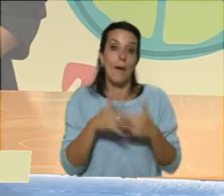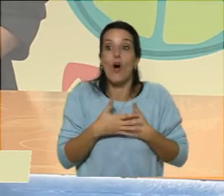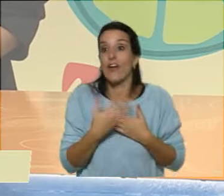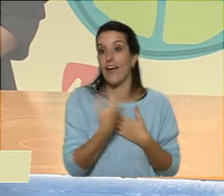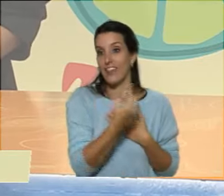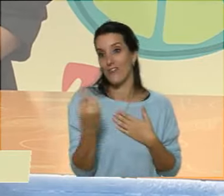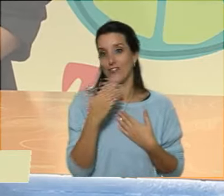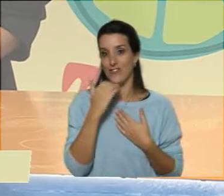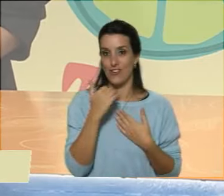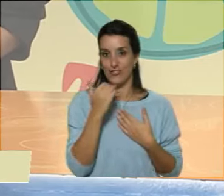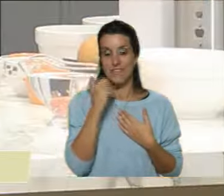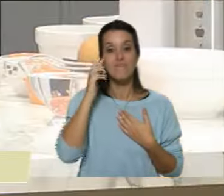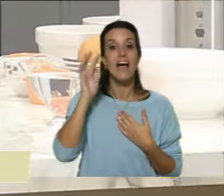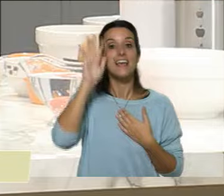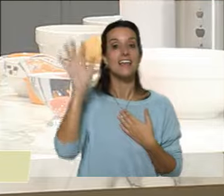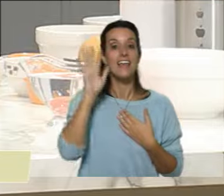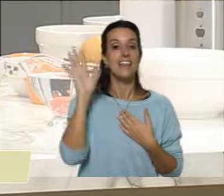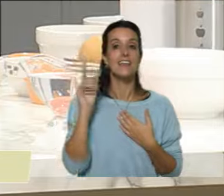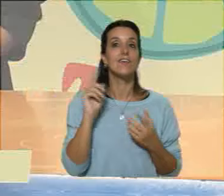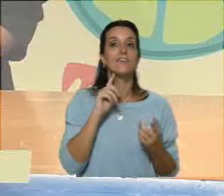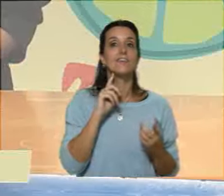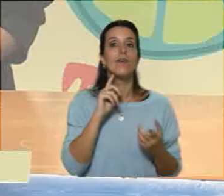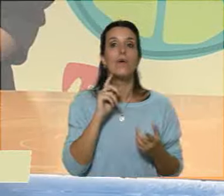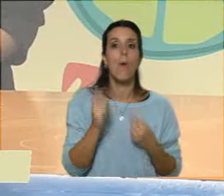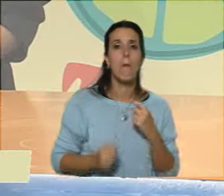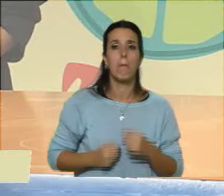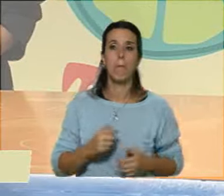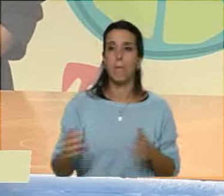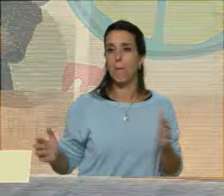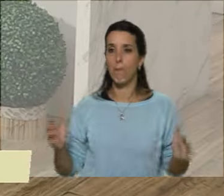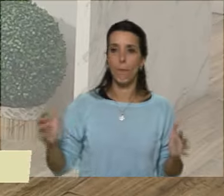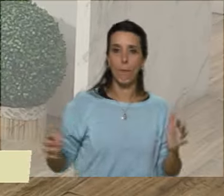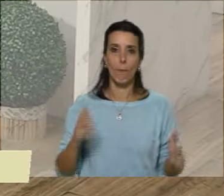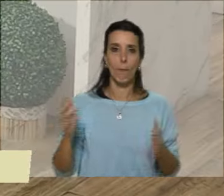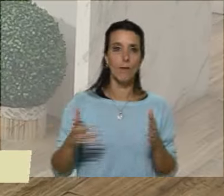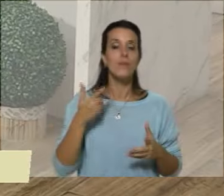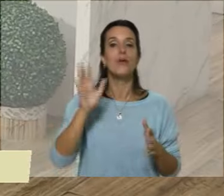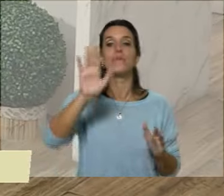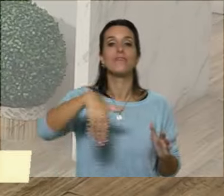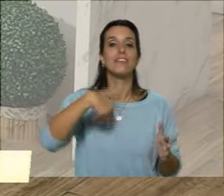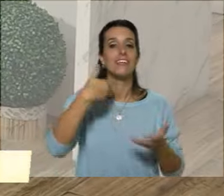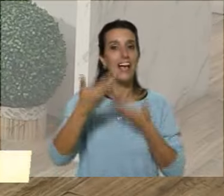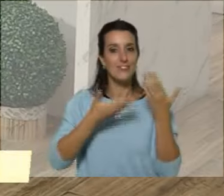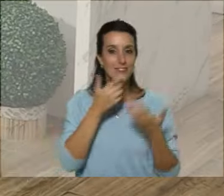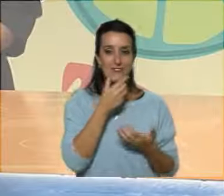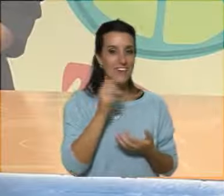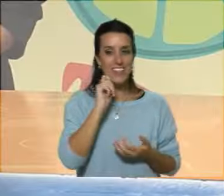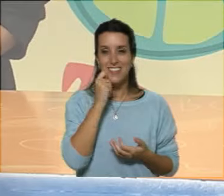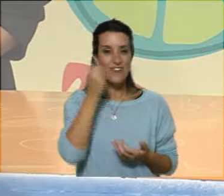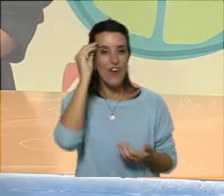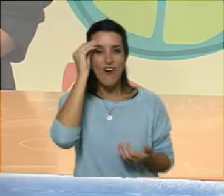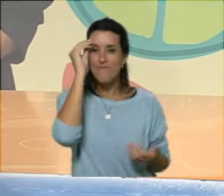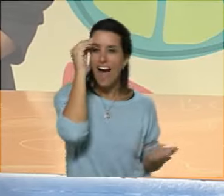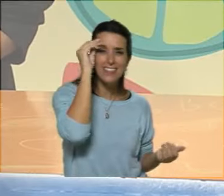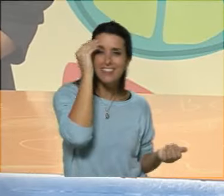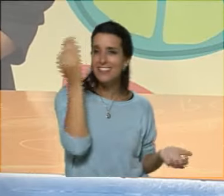porque imagínese. Temón este también. Qué lindo. Qué maravilla de jueves. Qué romántico. Vamos,